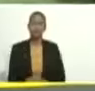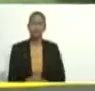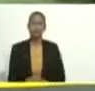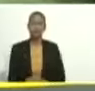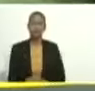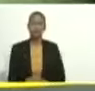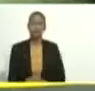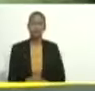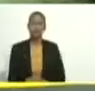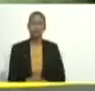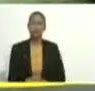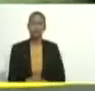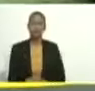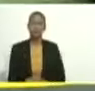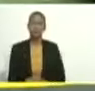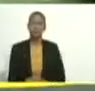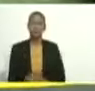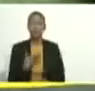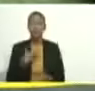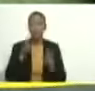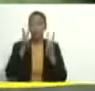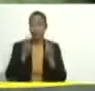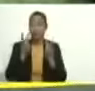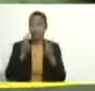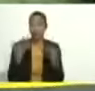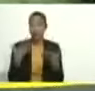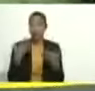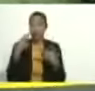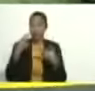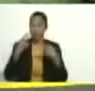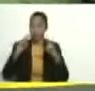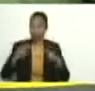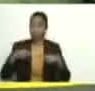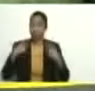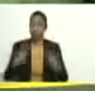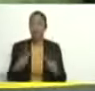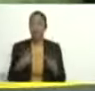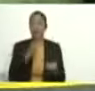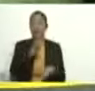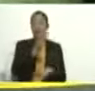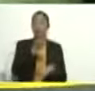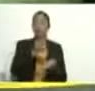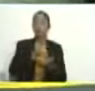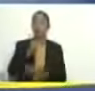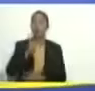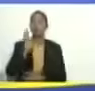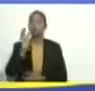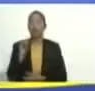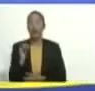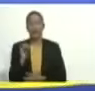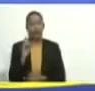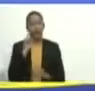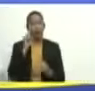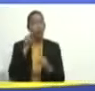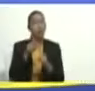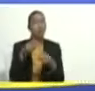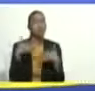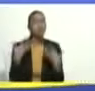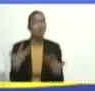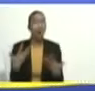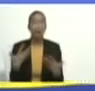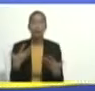en el esplendor de una nueva época. Y 2030 apuntar rumbo a la